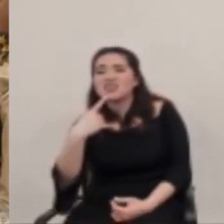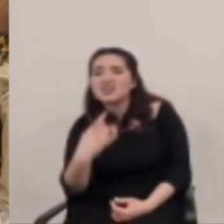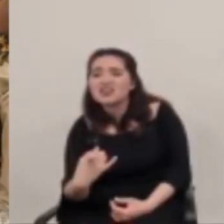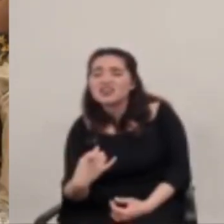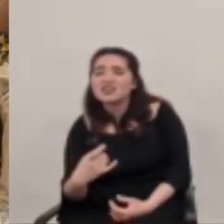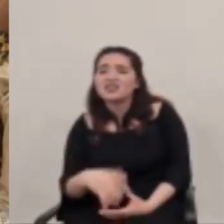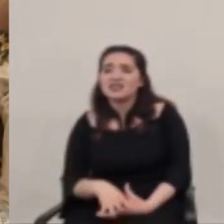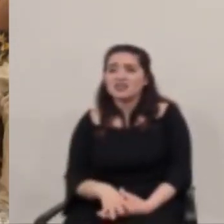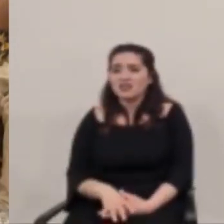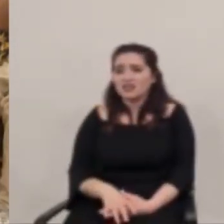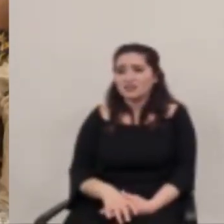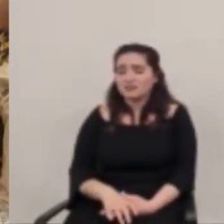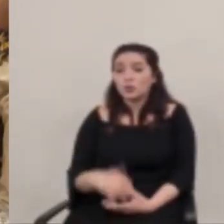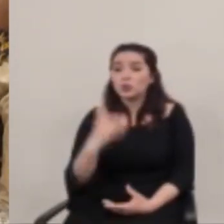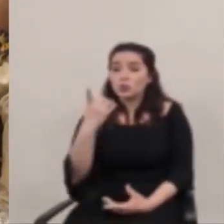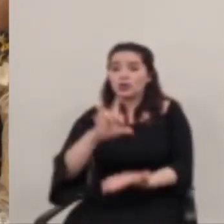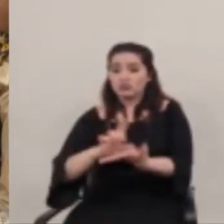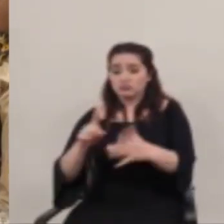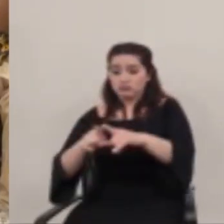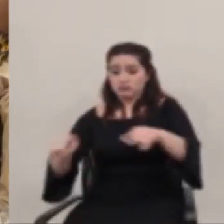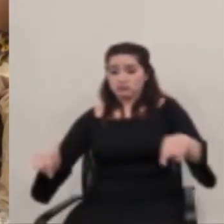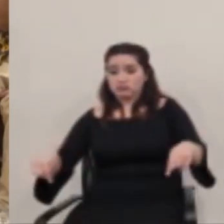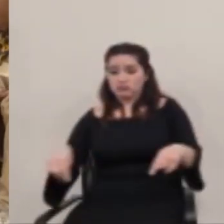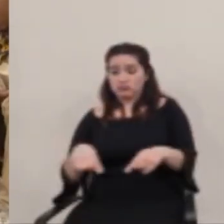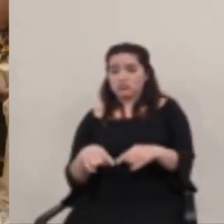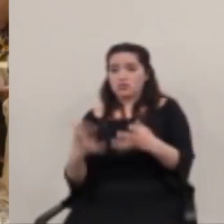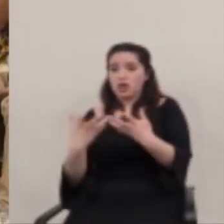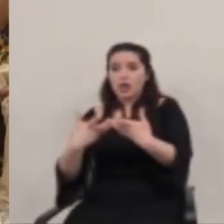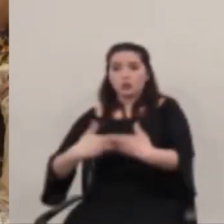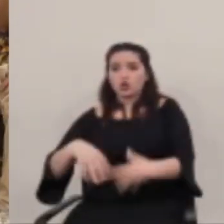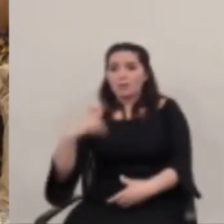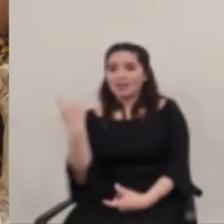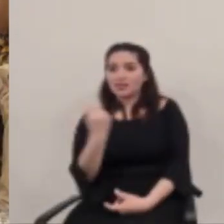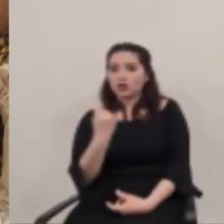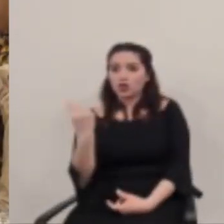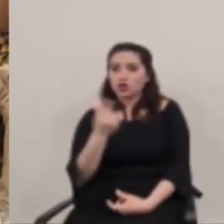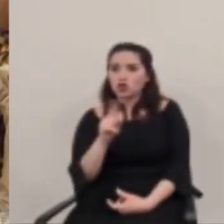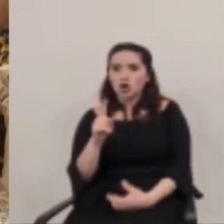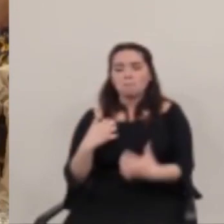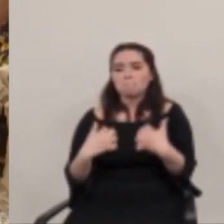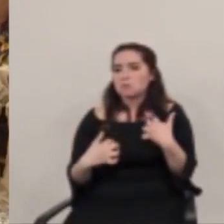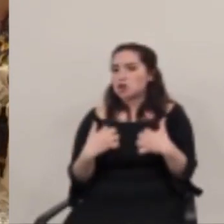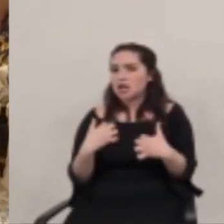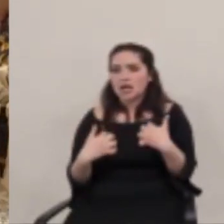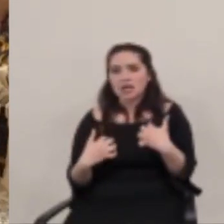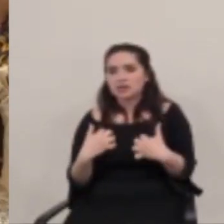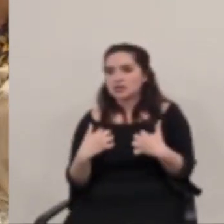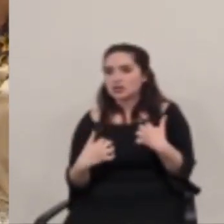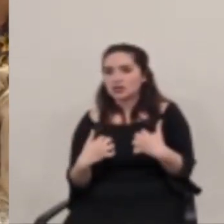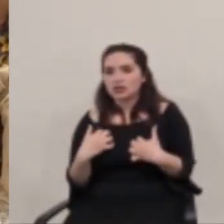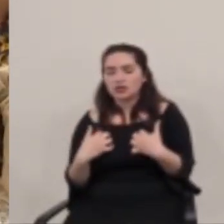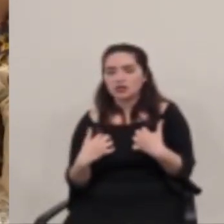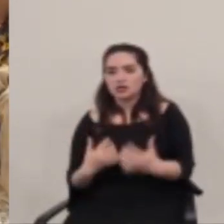que no hayan rampas en un lugar, y es automático. Me molesta, y no solamente me molesta, sino que me